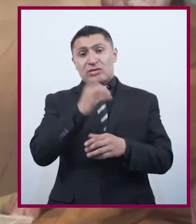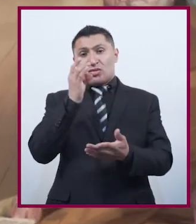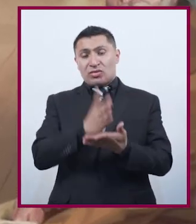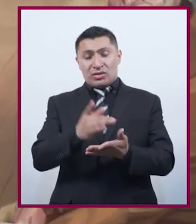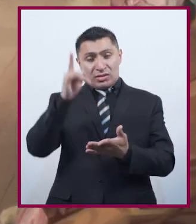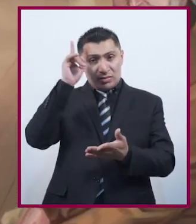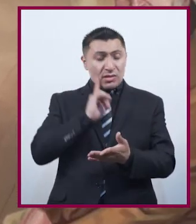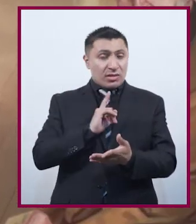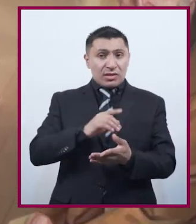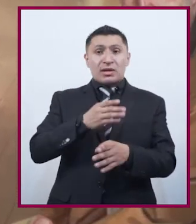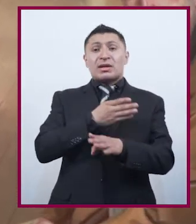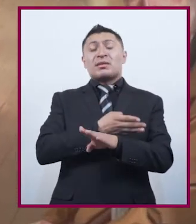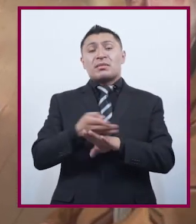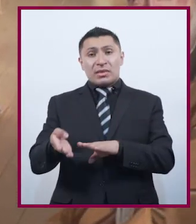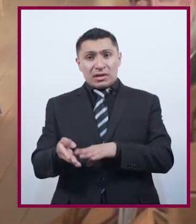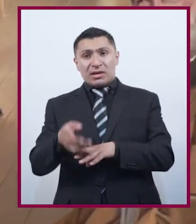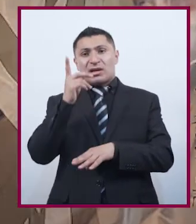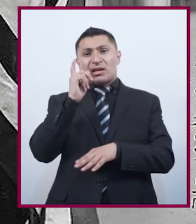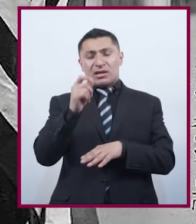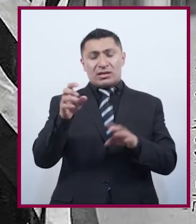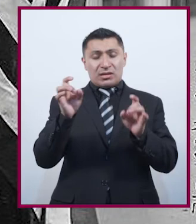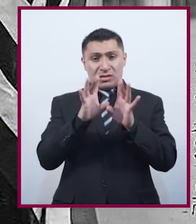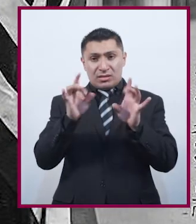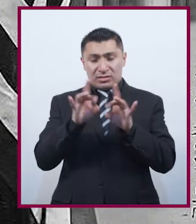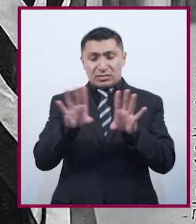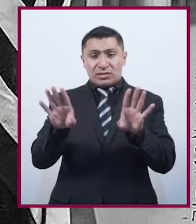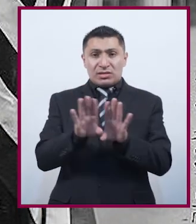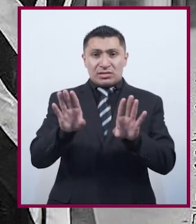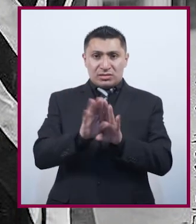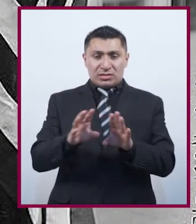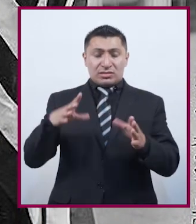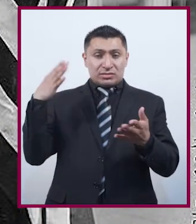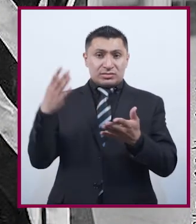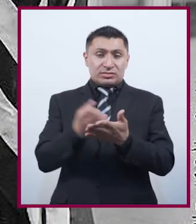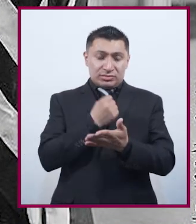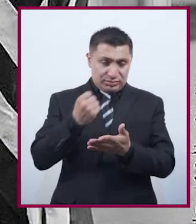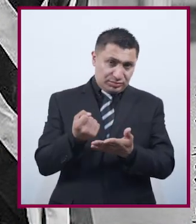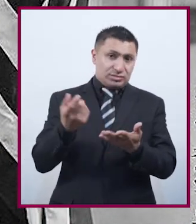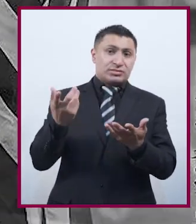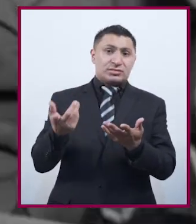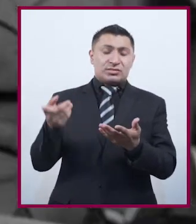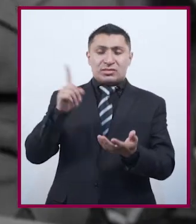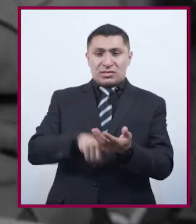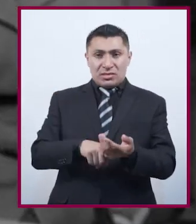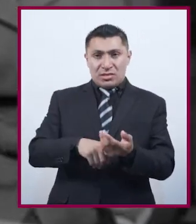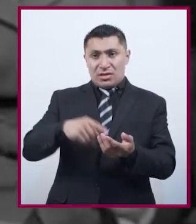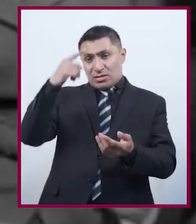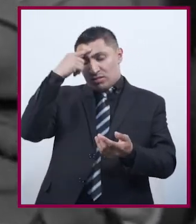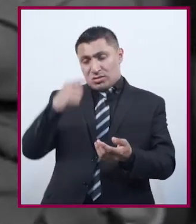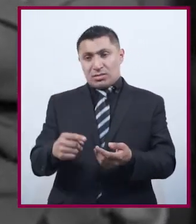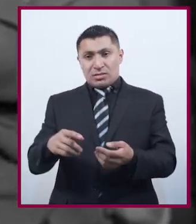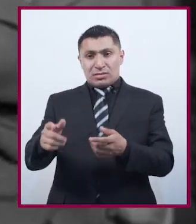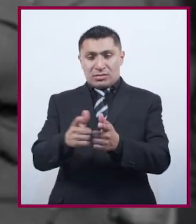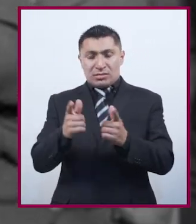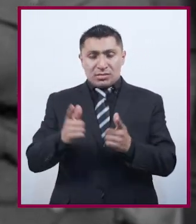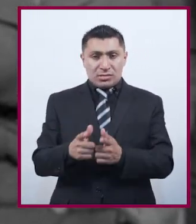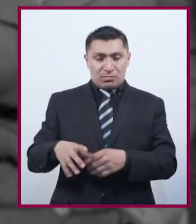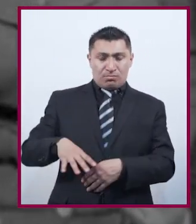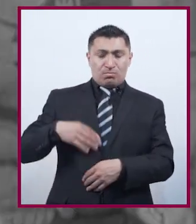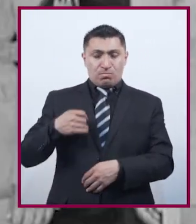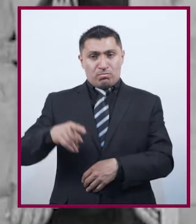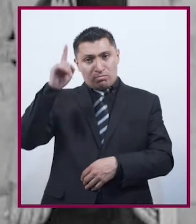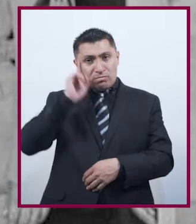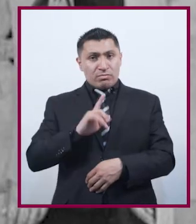Unidos únicamente las mujeres blancas. Estos sucesos son considerados como triunfos en la lucha para la reivindicación